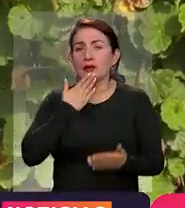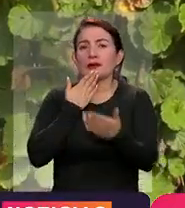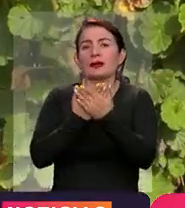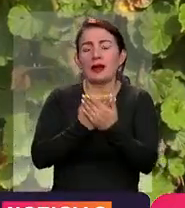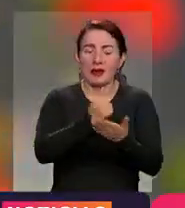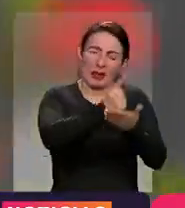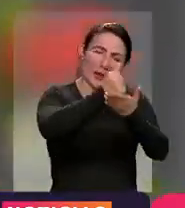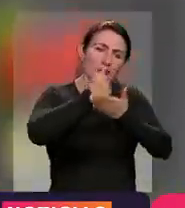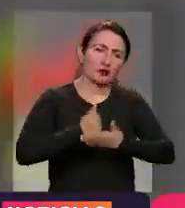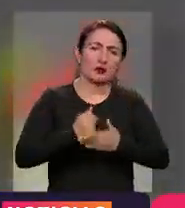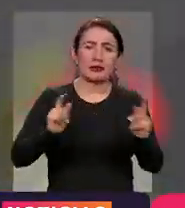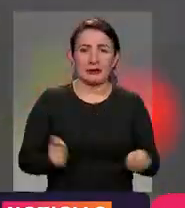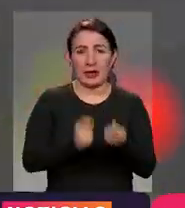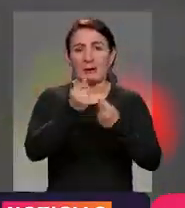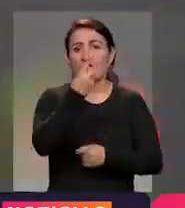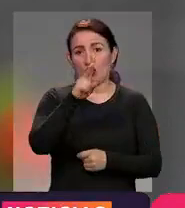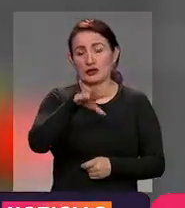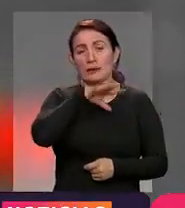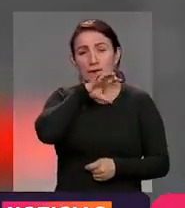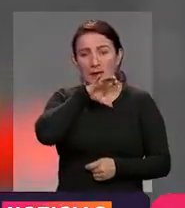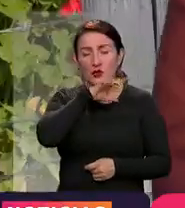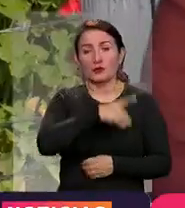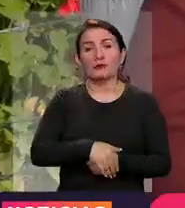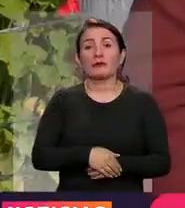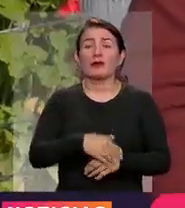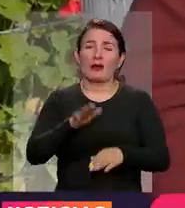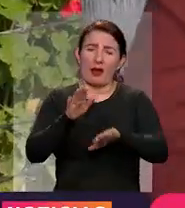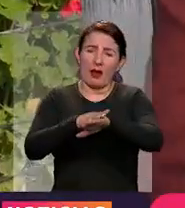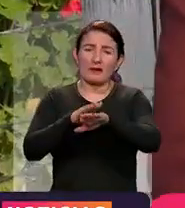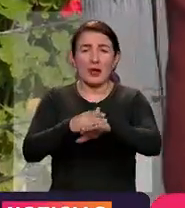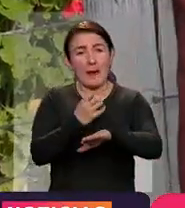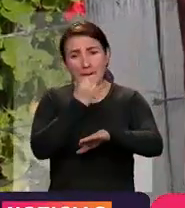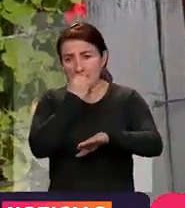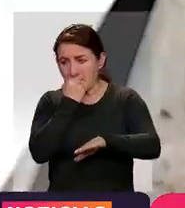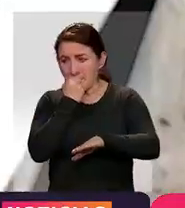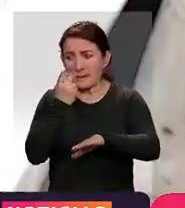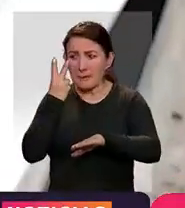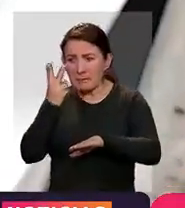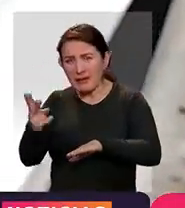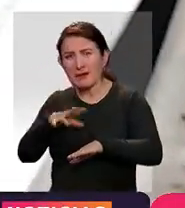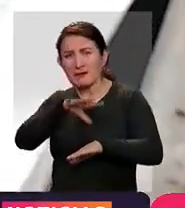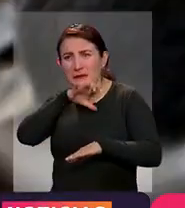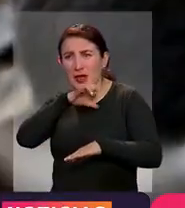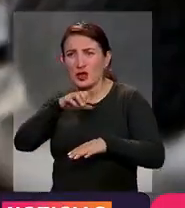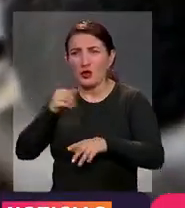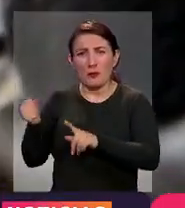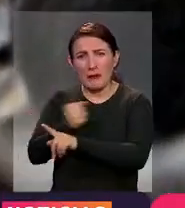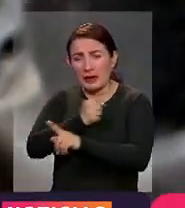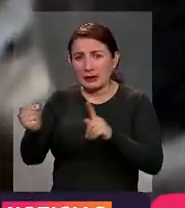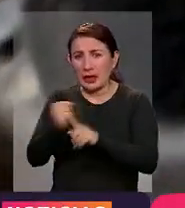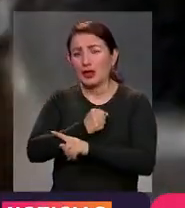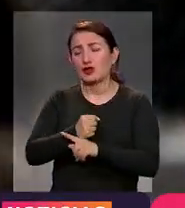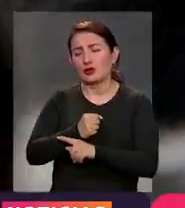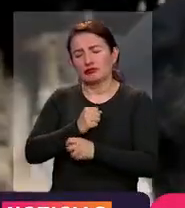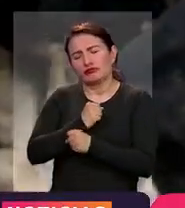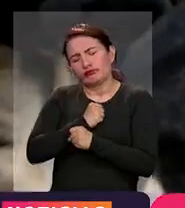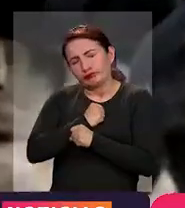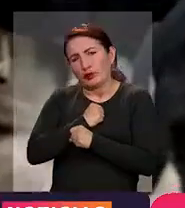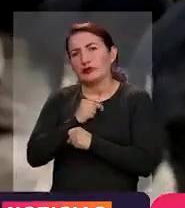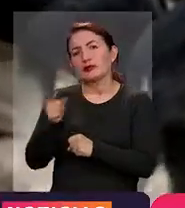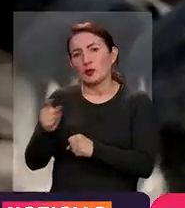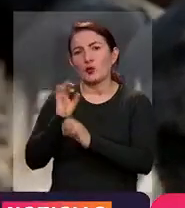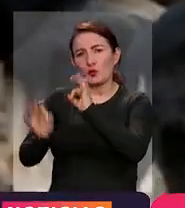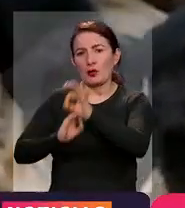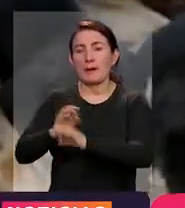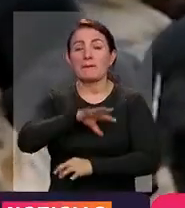que nos ayudaron. La mujer que denunció invitó a no callar y denunciar cualquier tipo de maltrato contra los que para muchos son el mejor amigo del